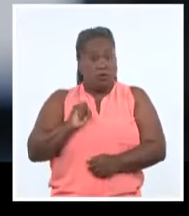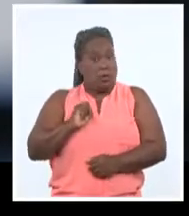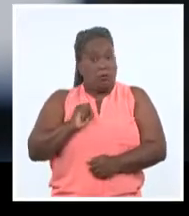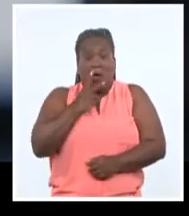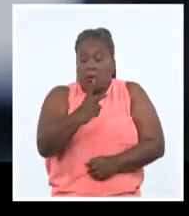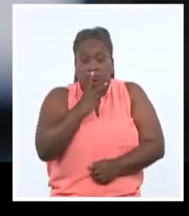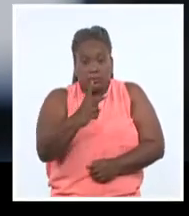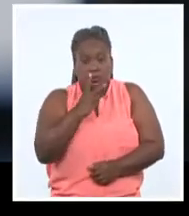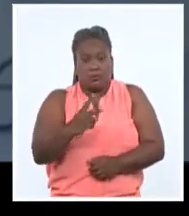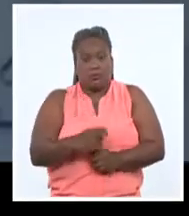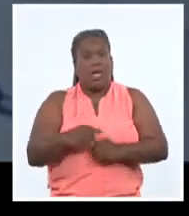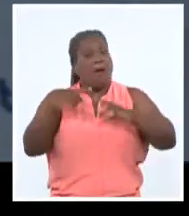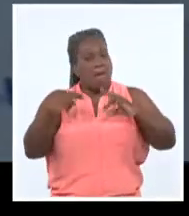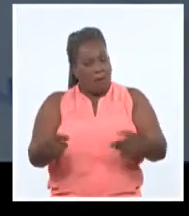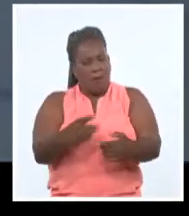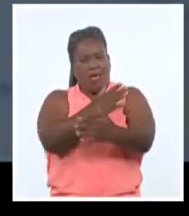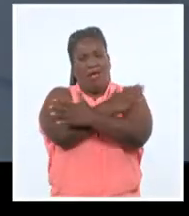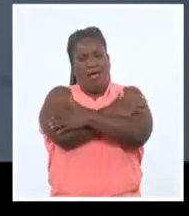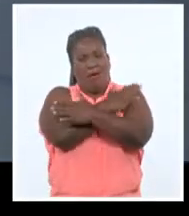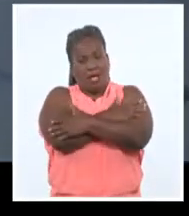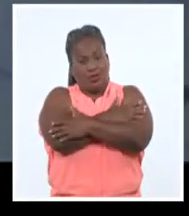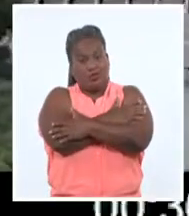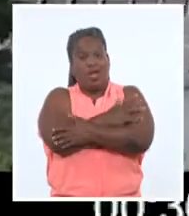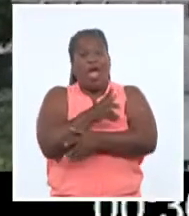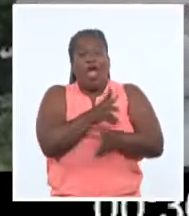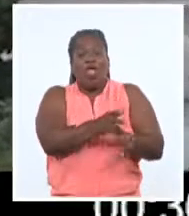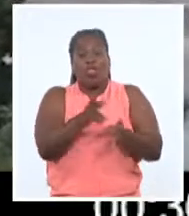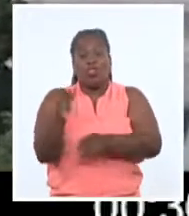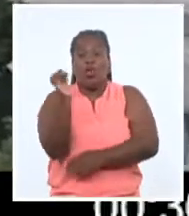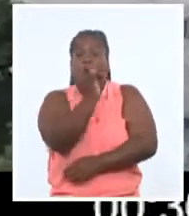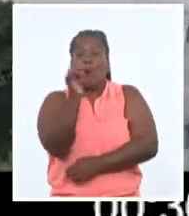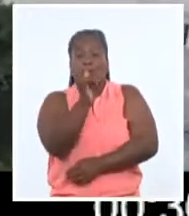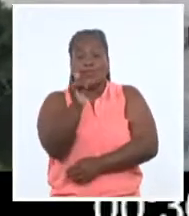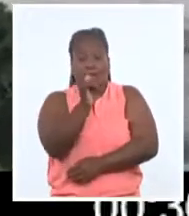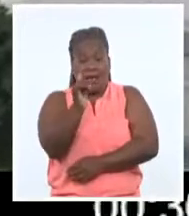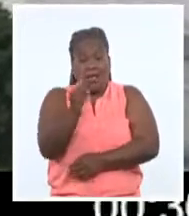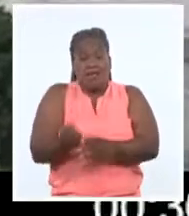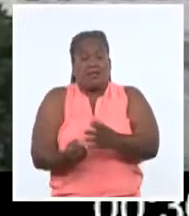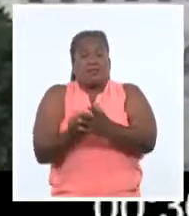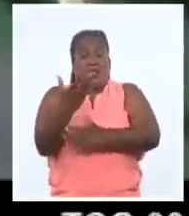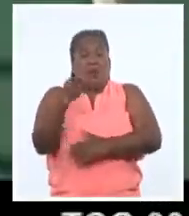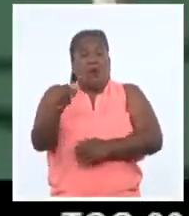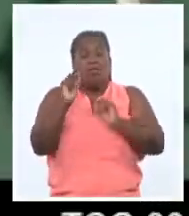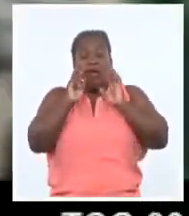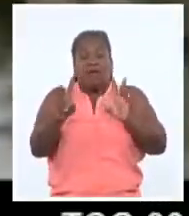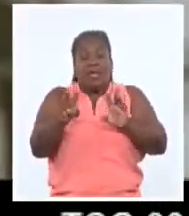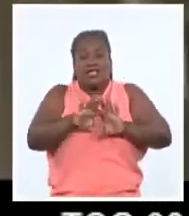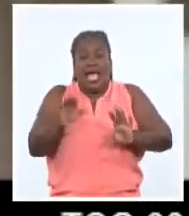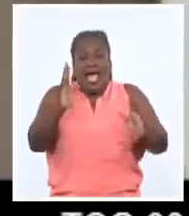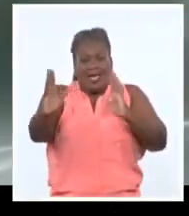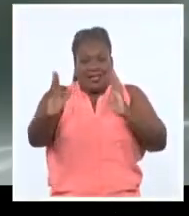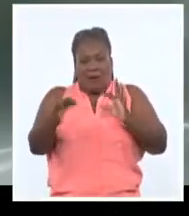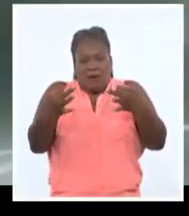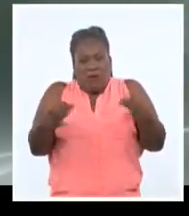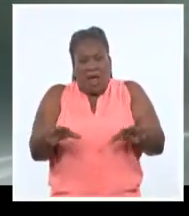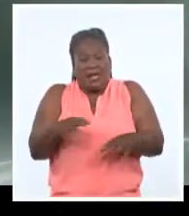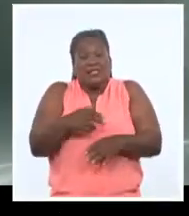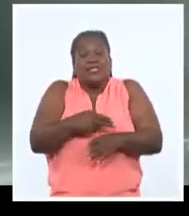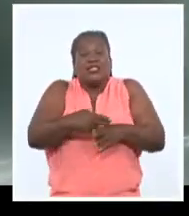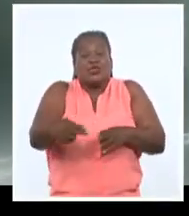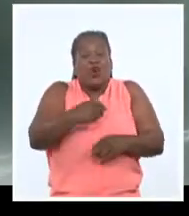agotados. Volverán los abrazos. Un documental que ve la luz cuando paulatinamente la vida regresa a la normalidad. Historias de amor y